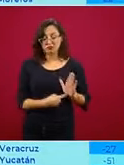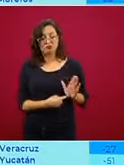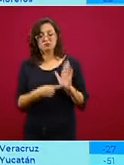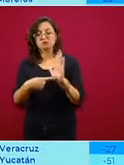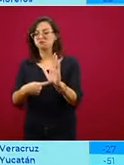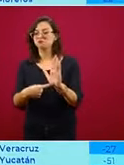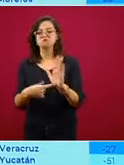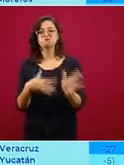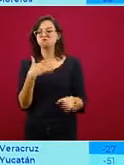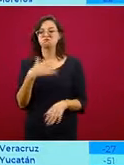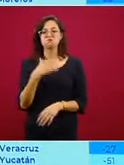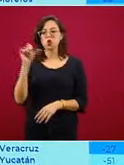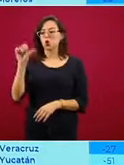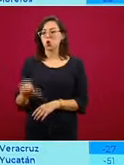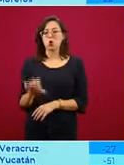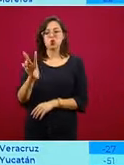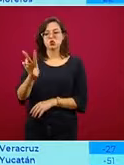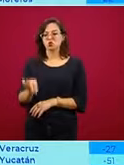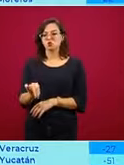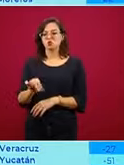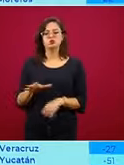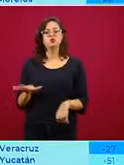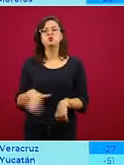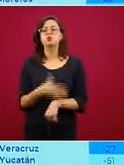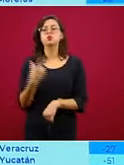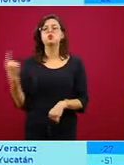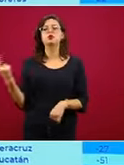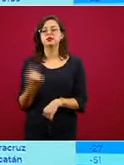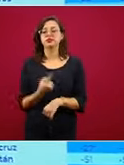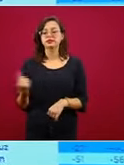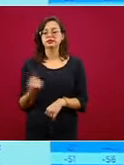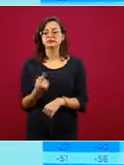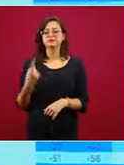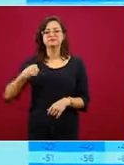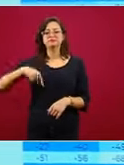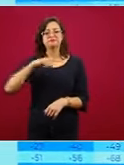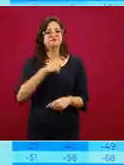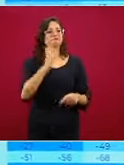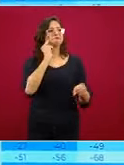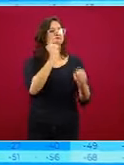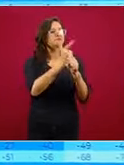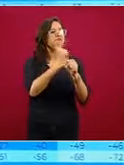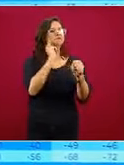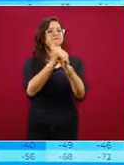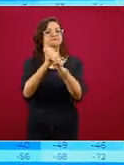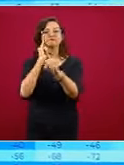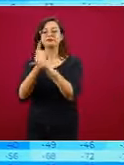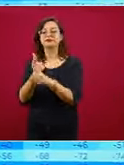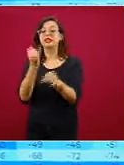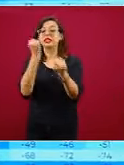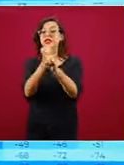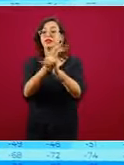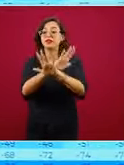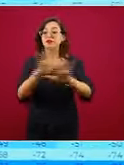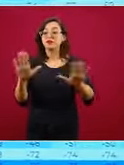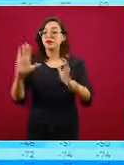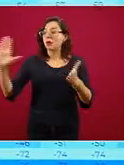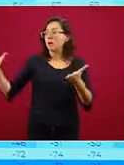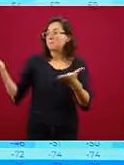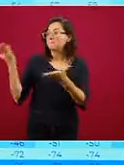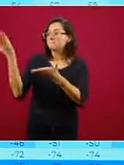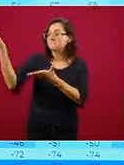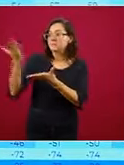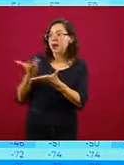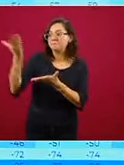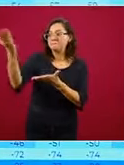Decidimos hoy no presentar el semáforo. ¿Por qué razón? Porque identificamos que la información que se